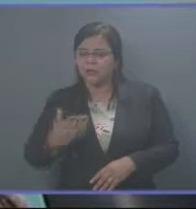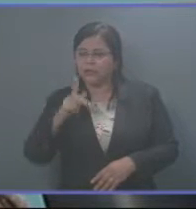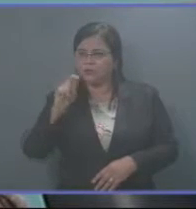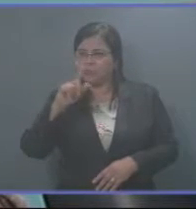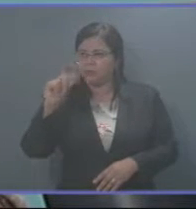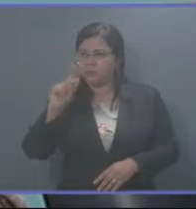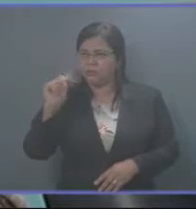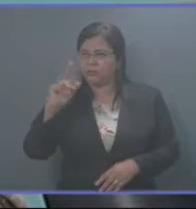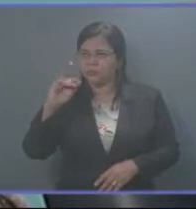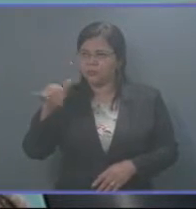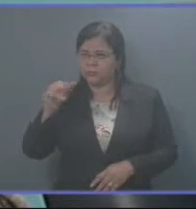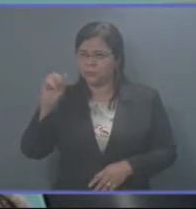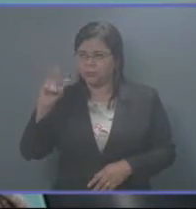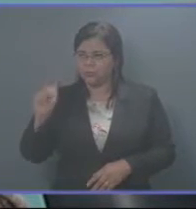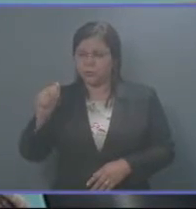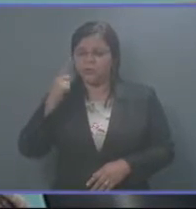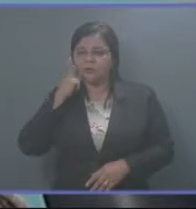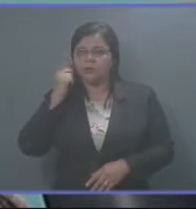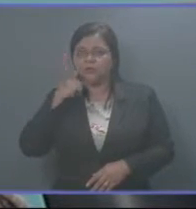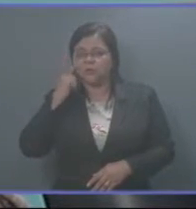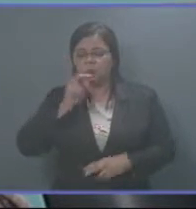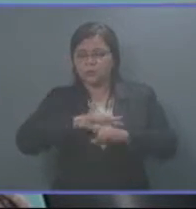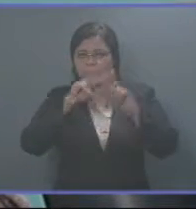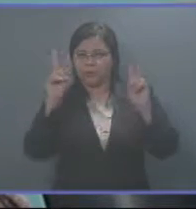de San Luis La Herradura, departamento de La Paz,